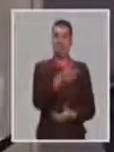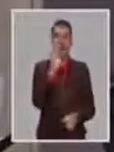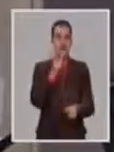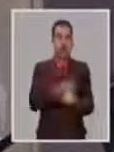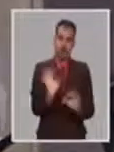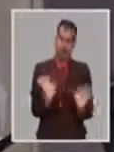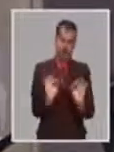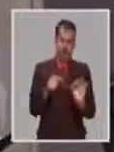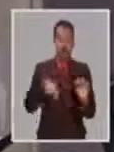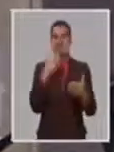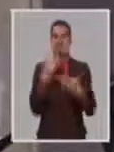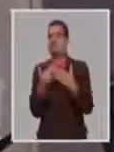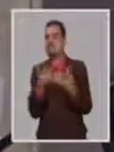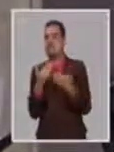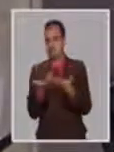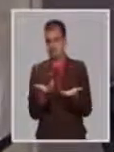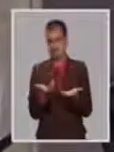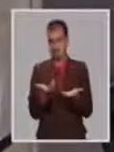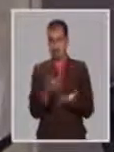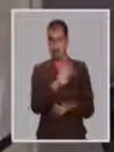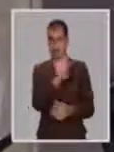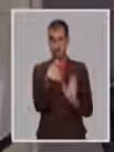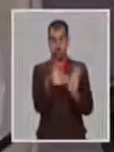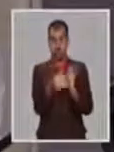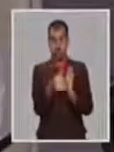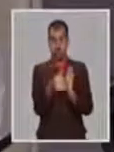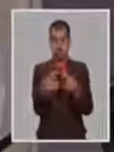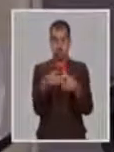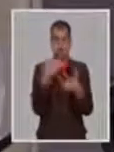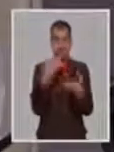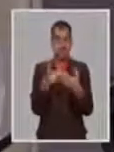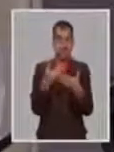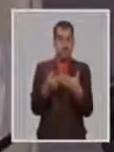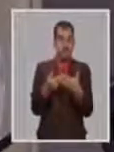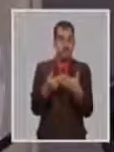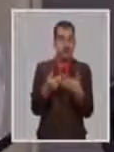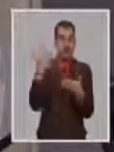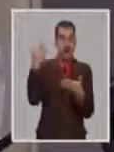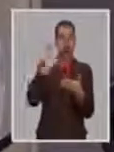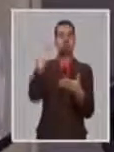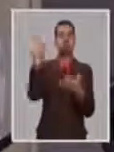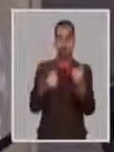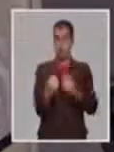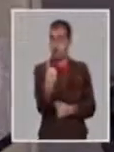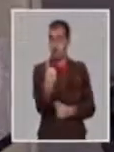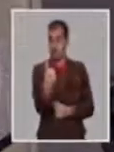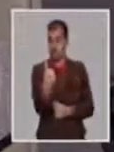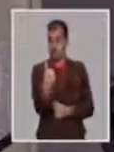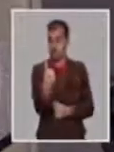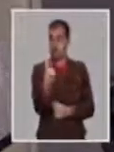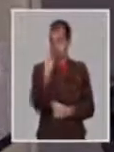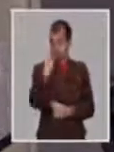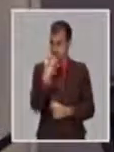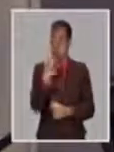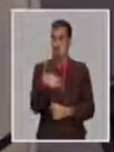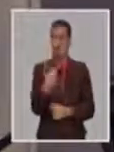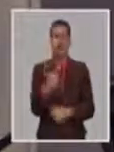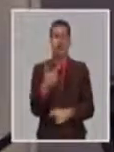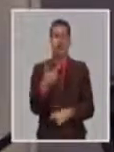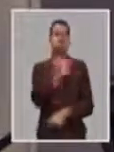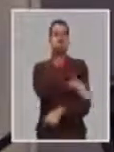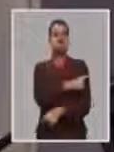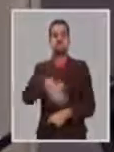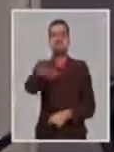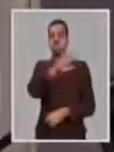estamos haciendo investigaciones clínicas. Y eso es importante que el pueblo lo sepa. Todavía no estamos vacunando a la población. Estamos haciendo ensayos